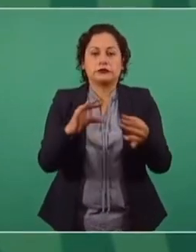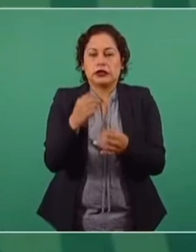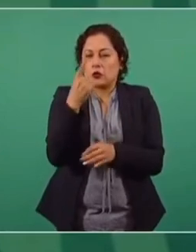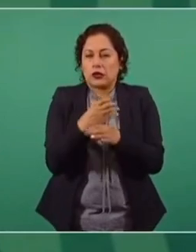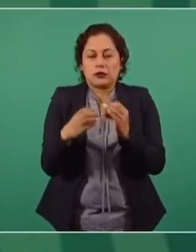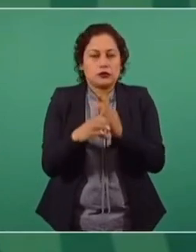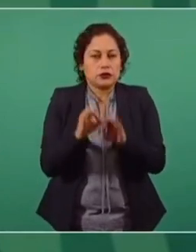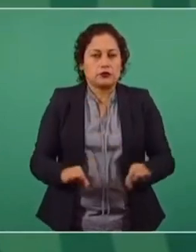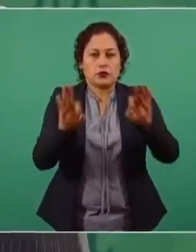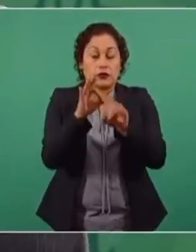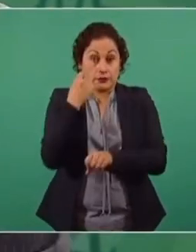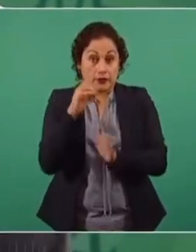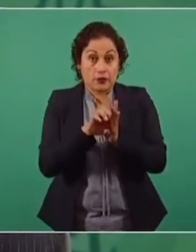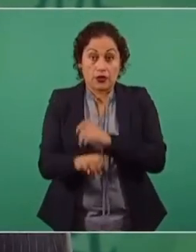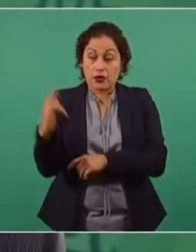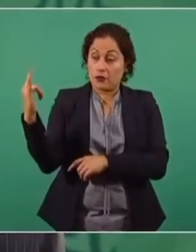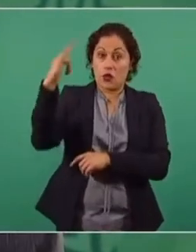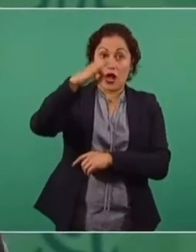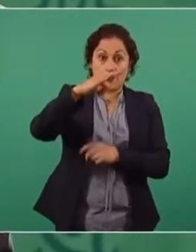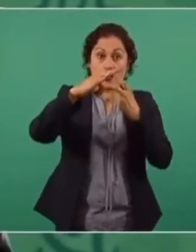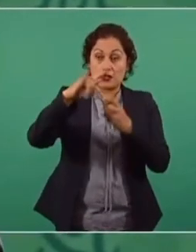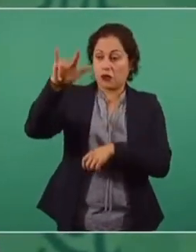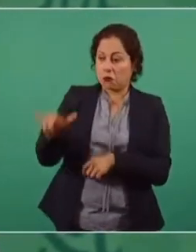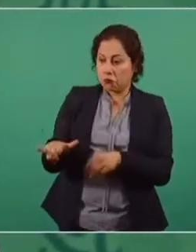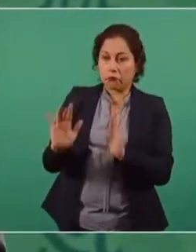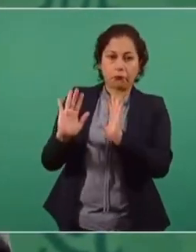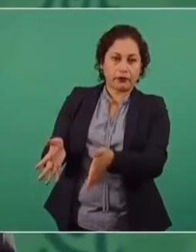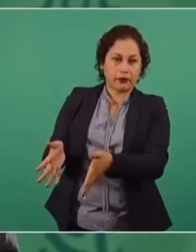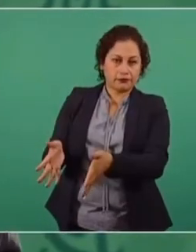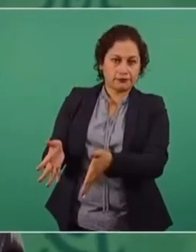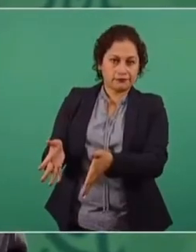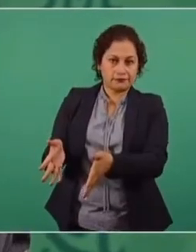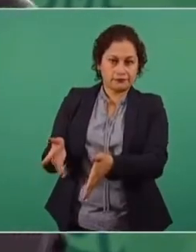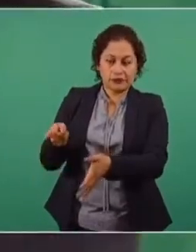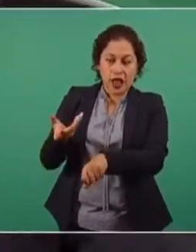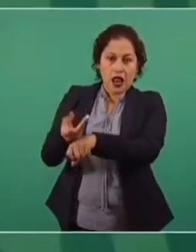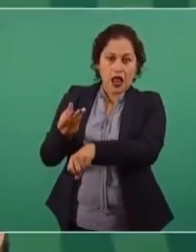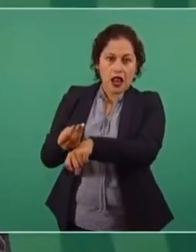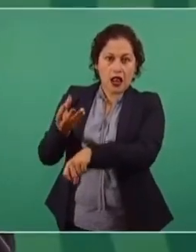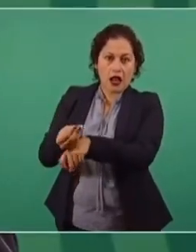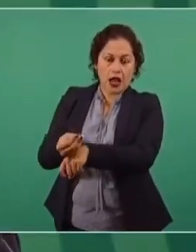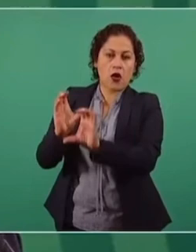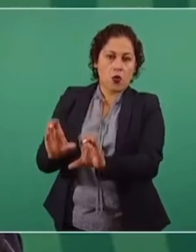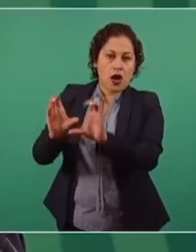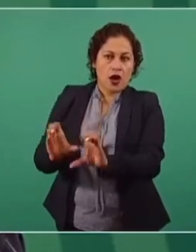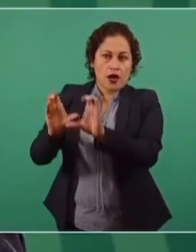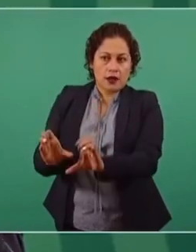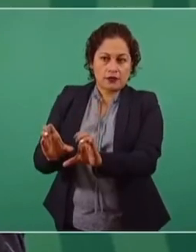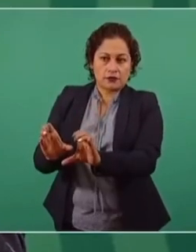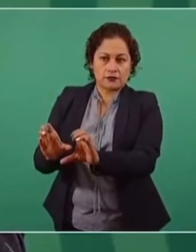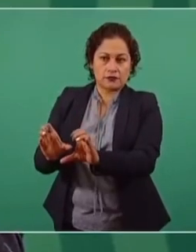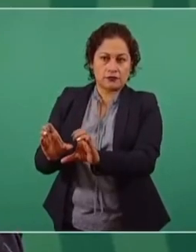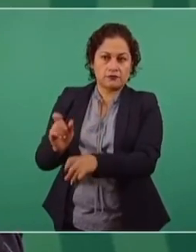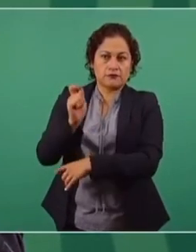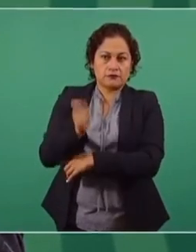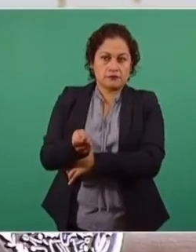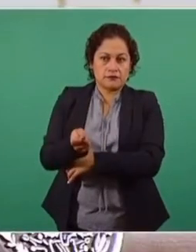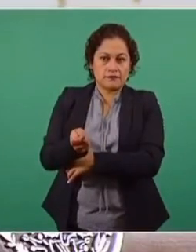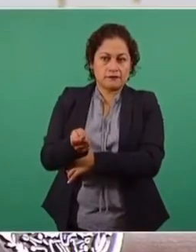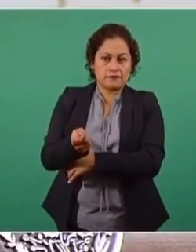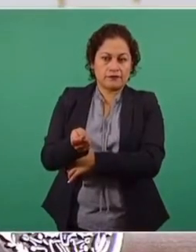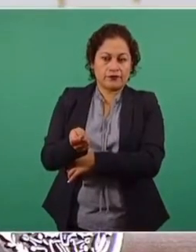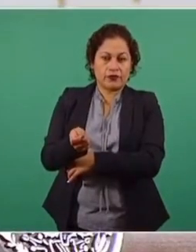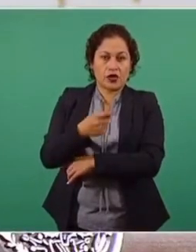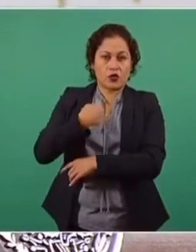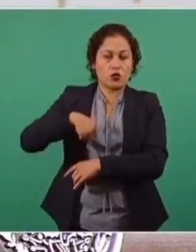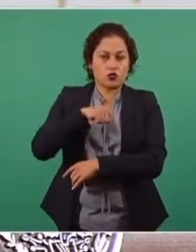avión se mantiene parado y se le da mantenimiento, de todas maneras, lo que nos ahorramos por no